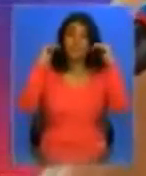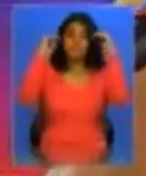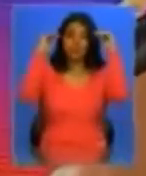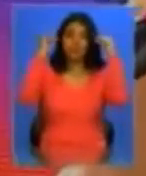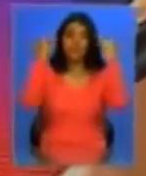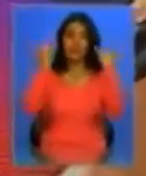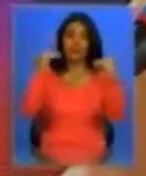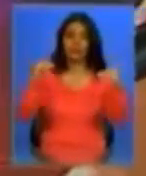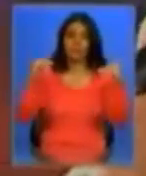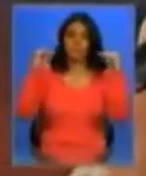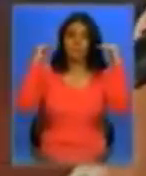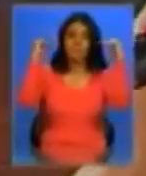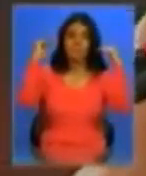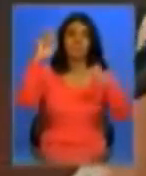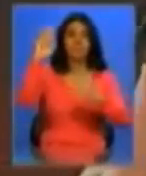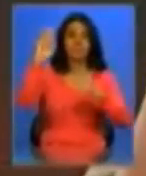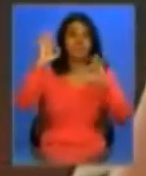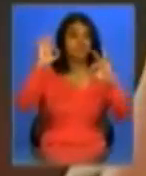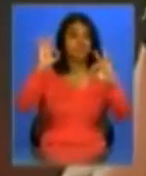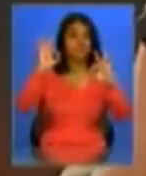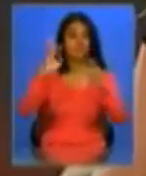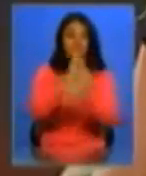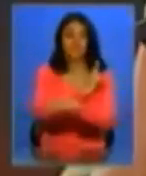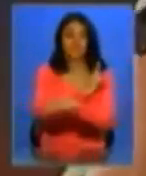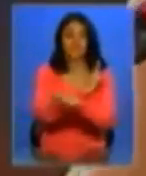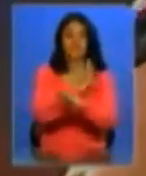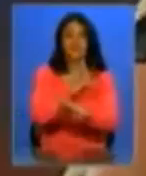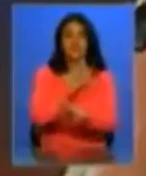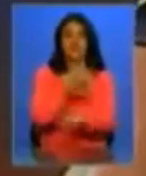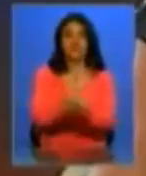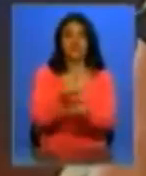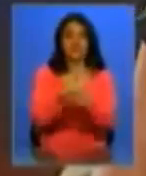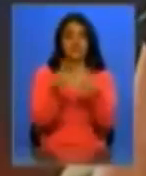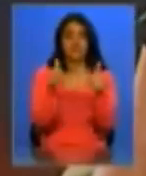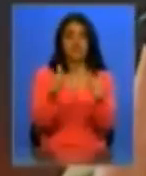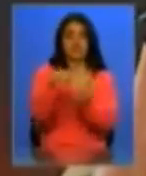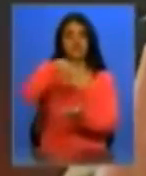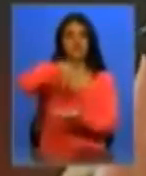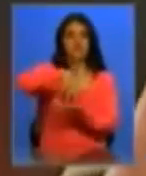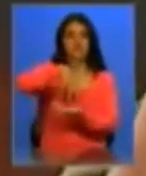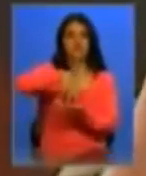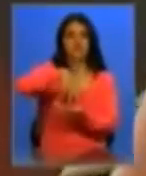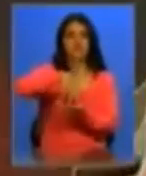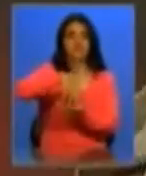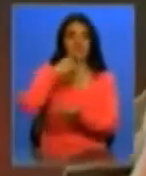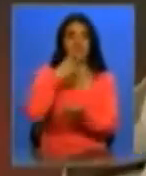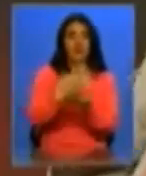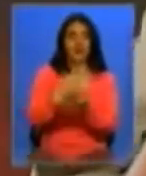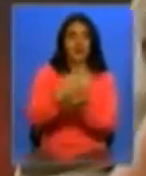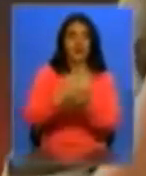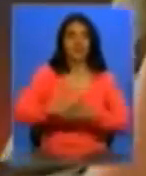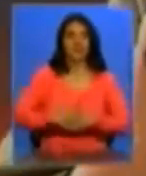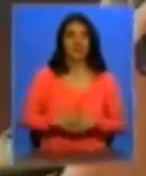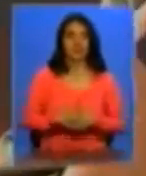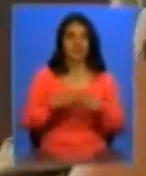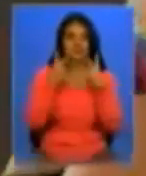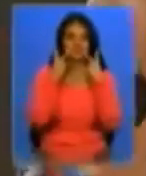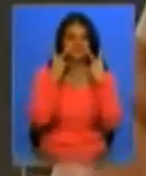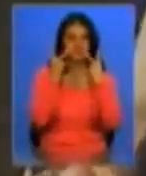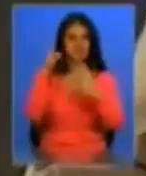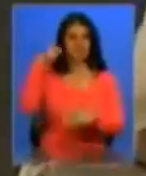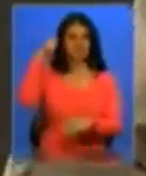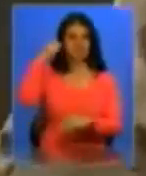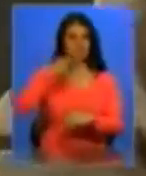está en la categoría B. Muy bien por la Universidad Técnica de Machala, muy bien por la provincia de El Oro. Veamos el siguiente